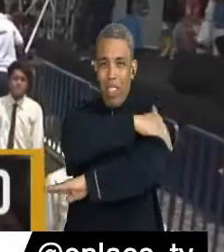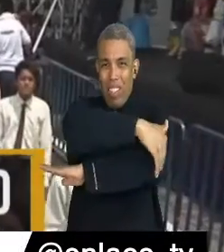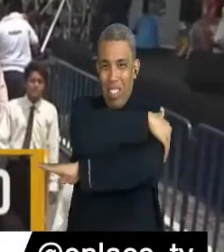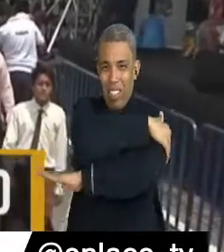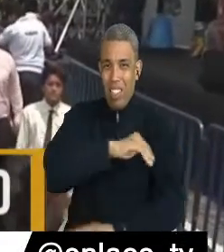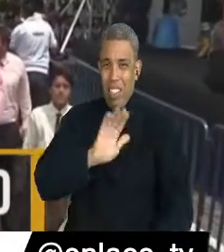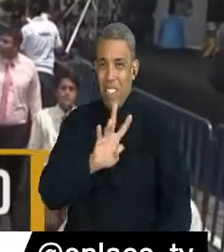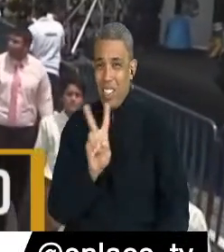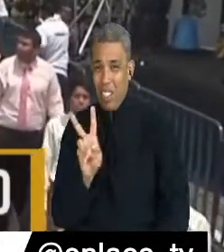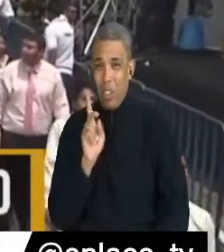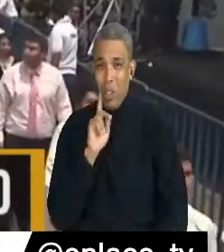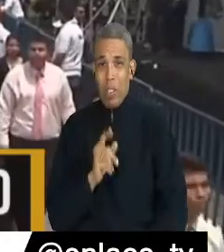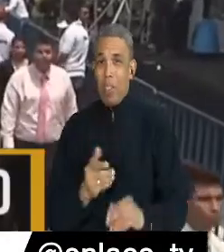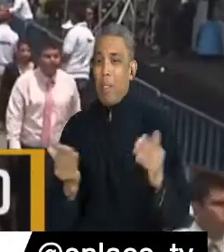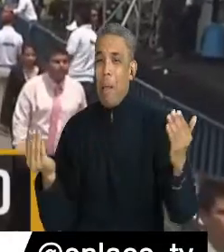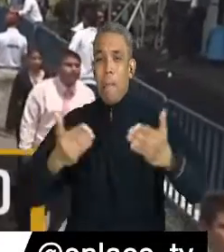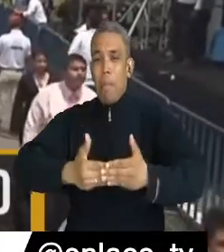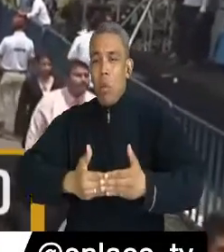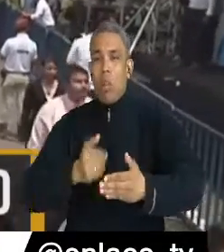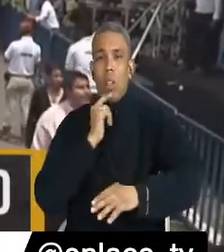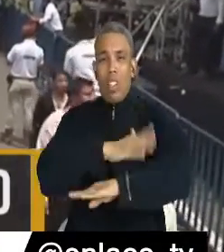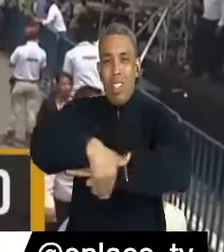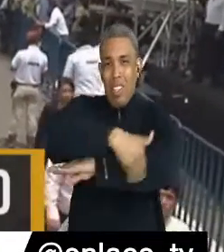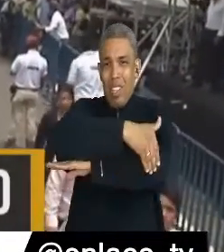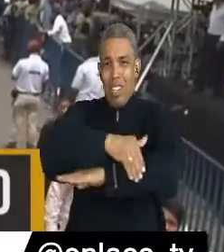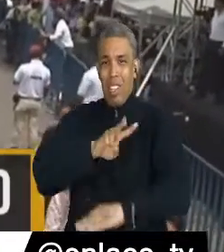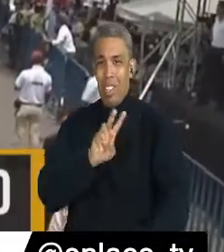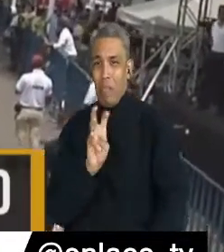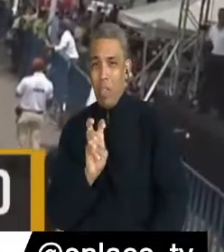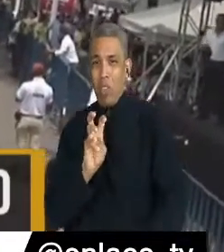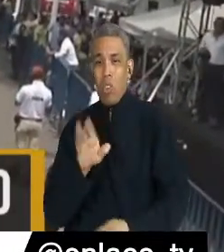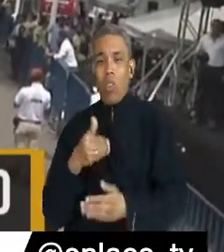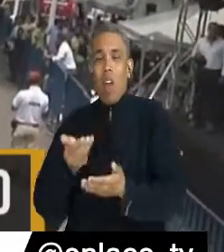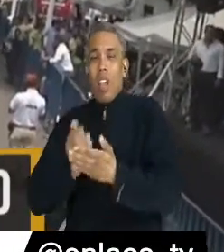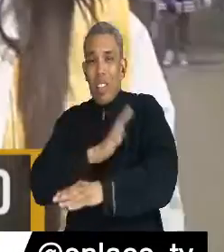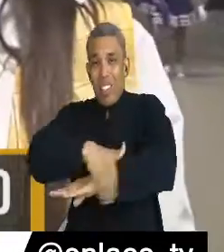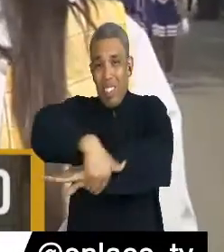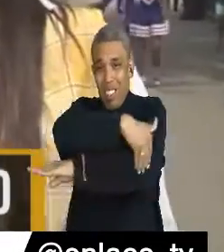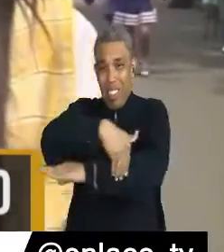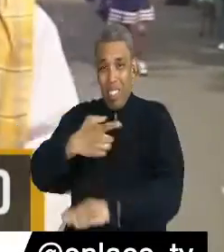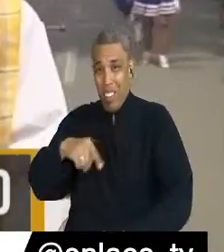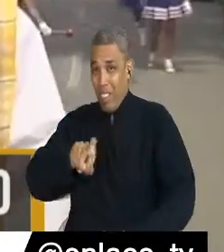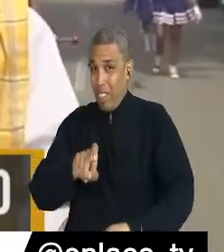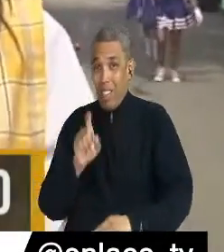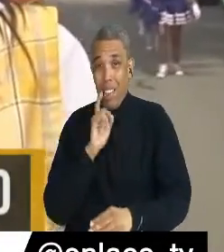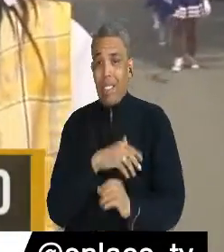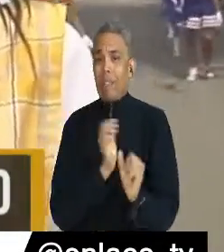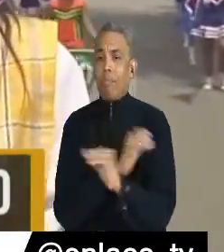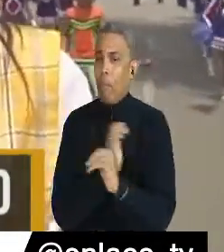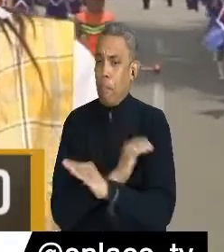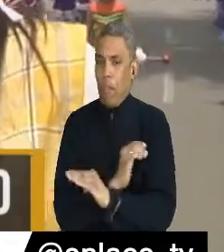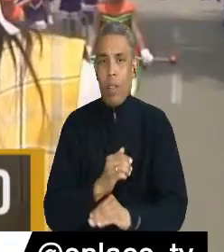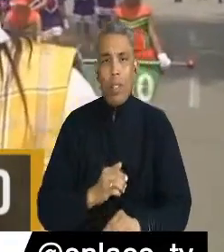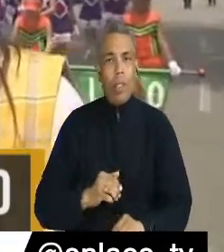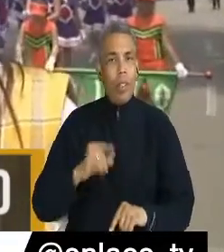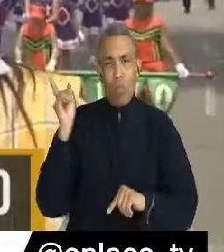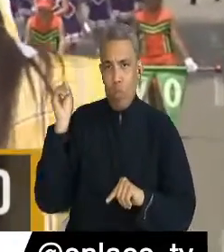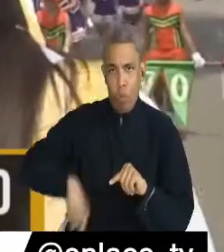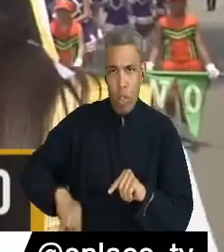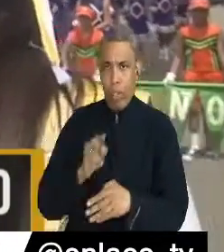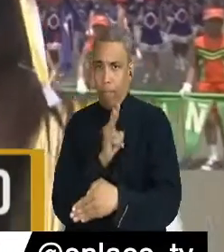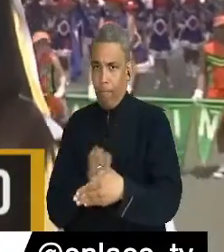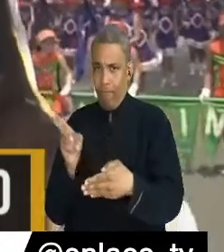va a cerrar la vía de la carrera 28 hasta la carrera 16 calzada en el norte de la